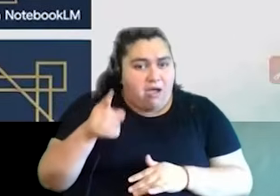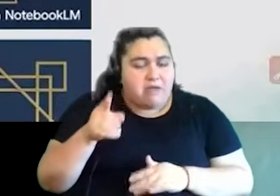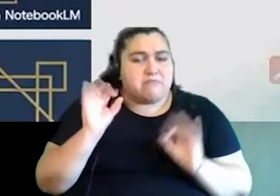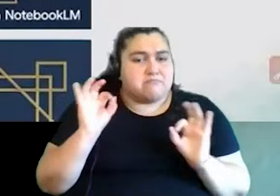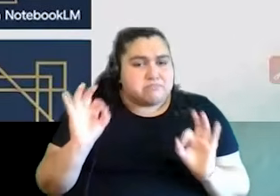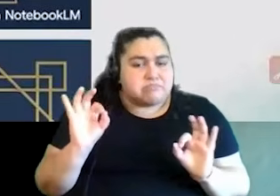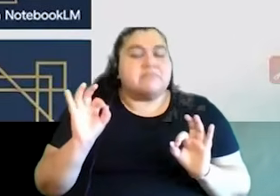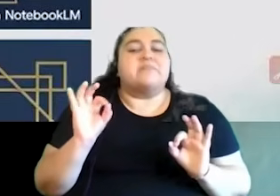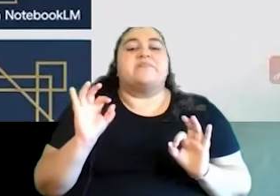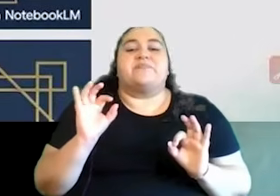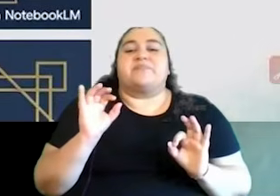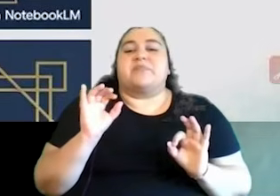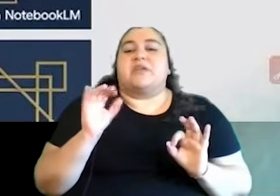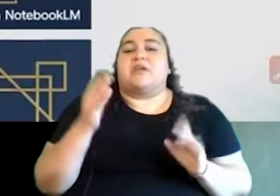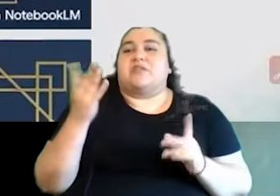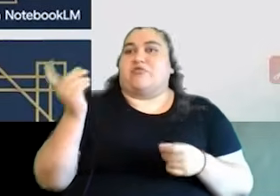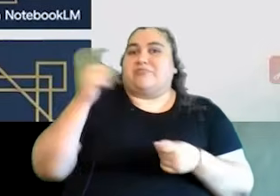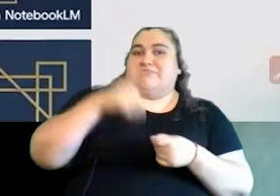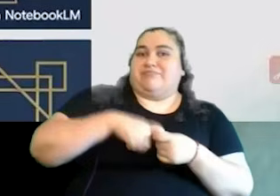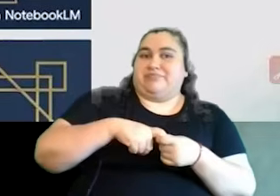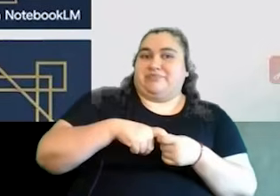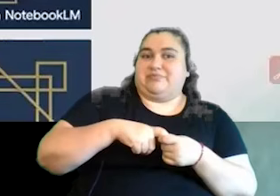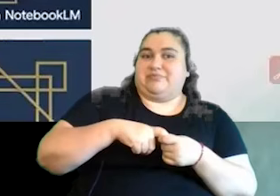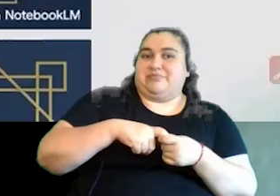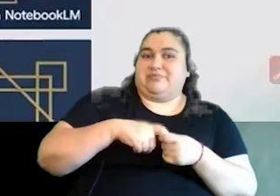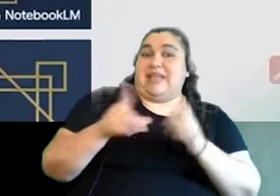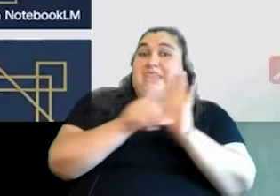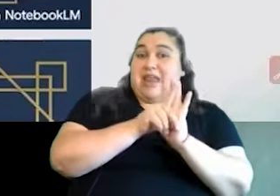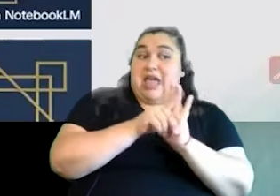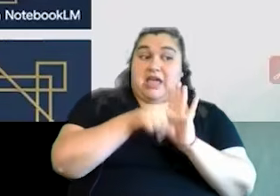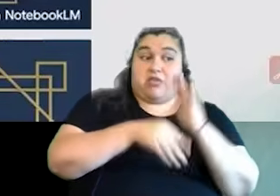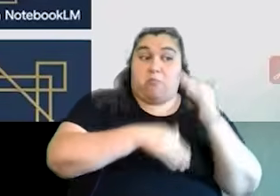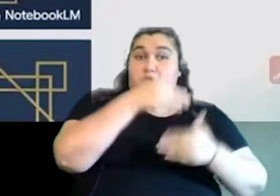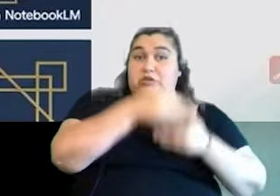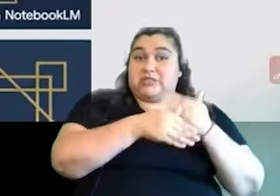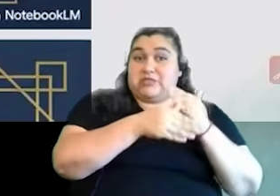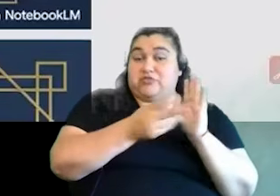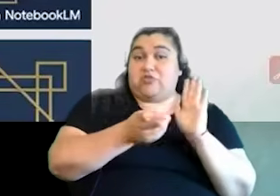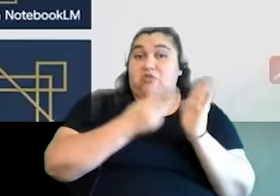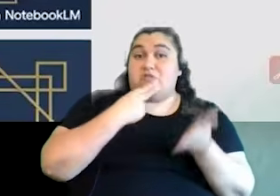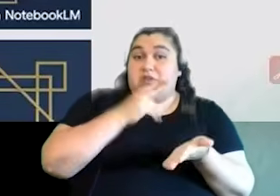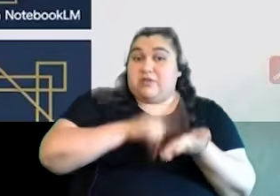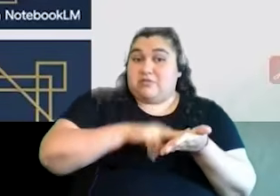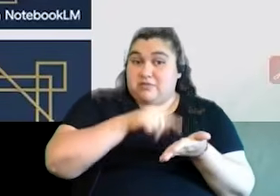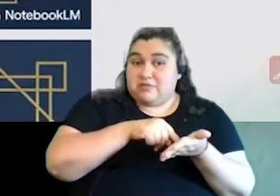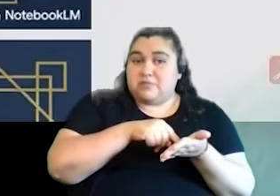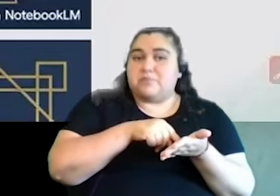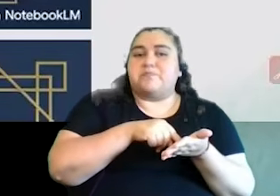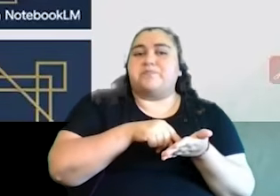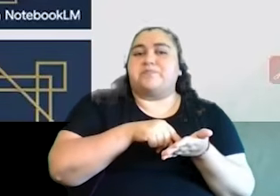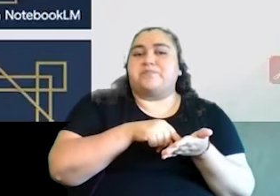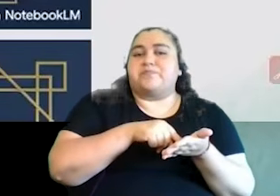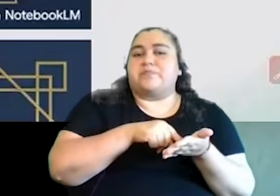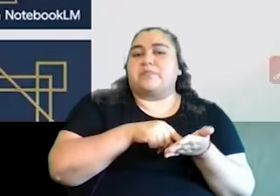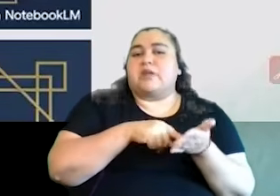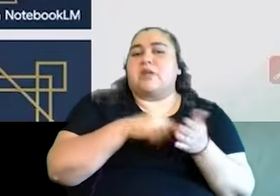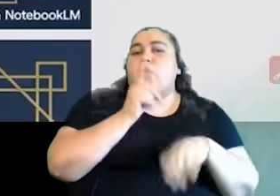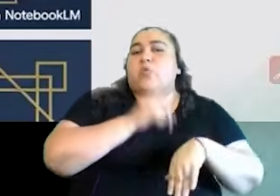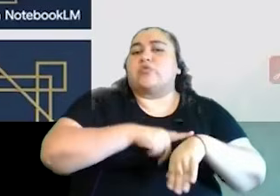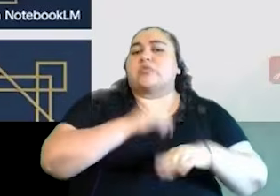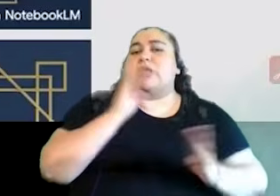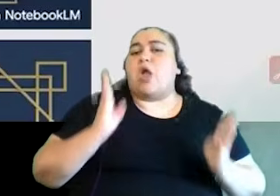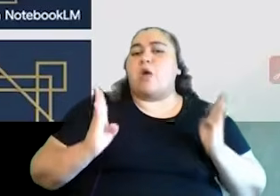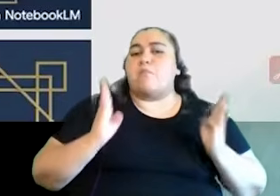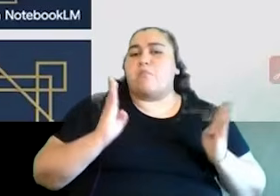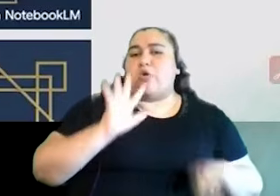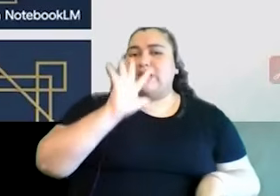contribuyentes que están dentro de la Ley de Procedimiento Tributario en el inciso A del artículo 56, tenían un plazo general de prescripción de 5